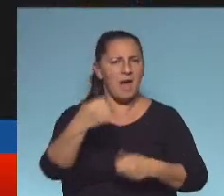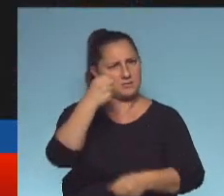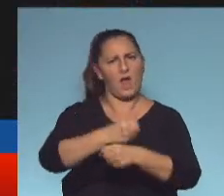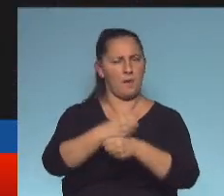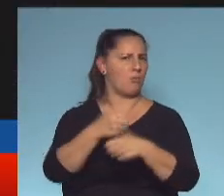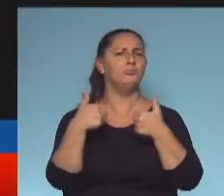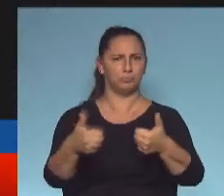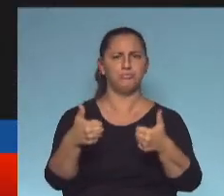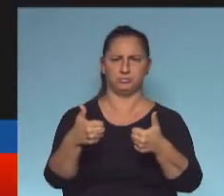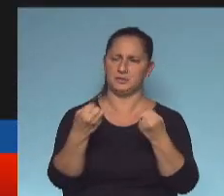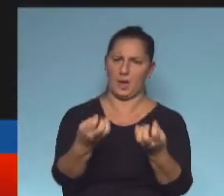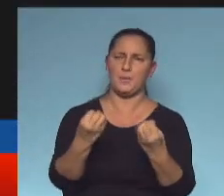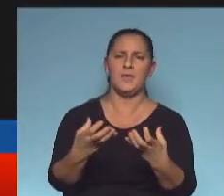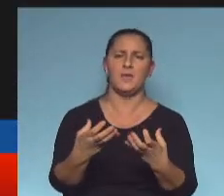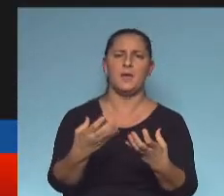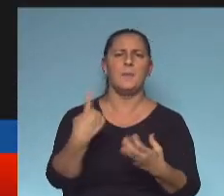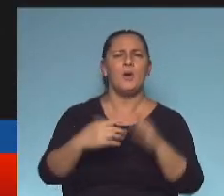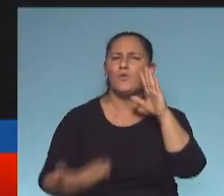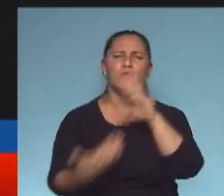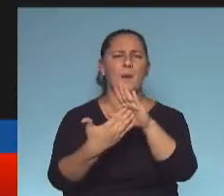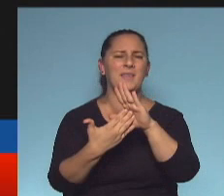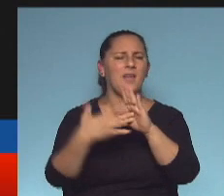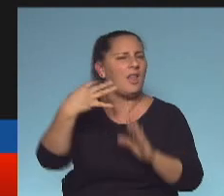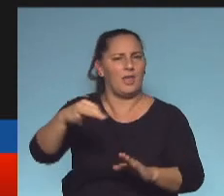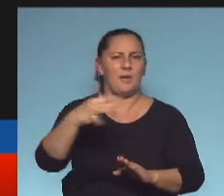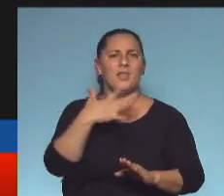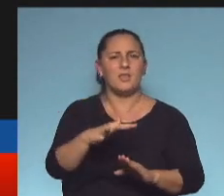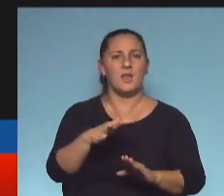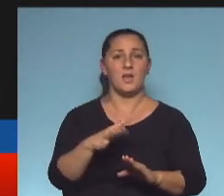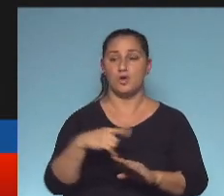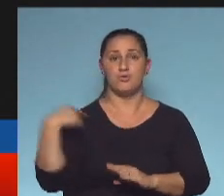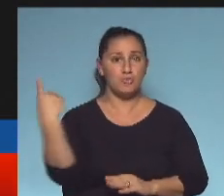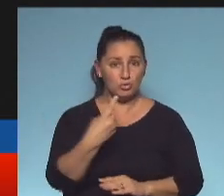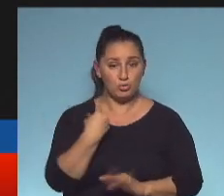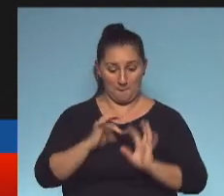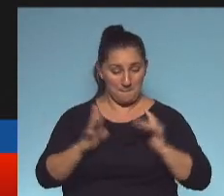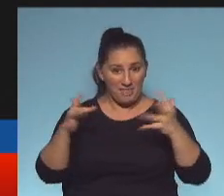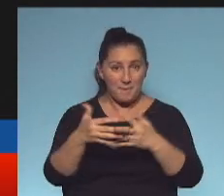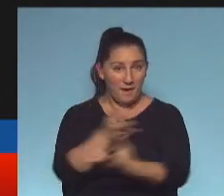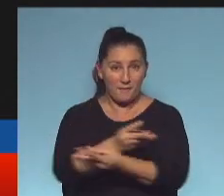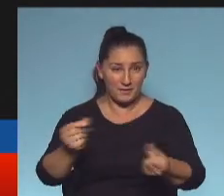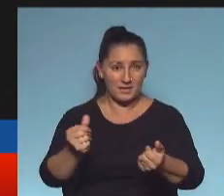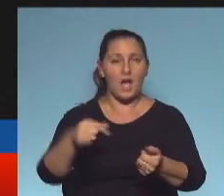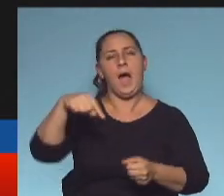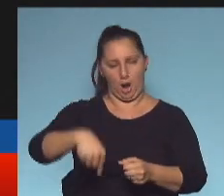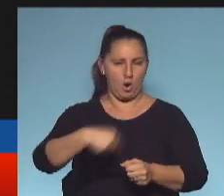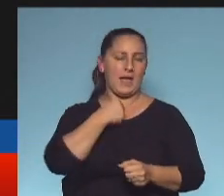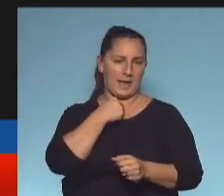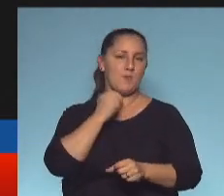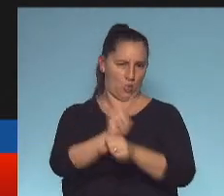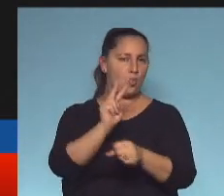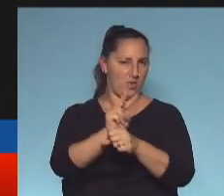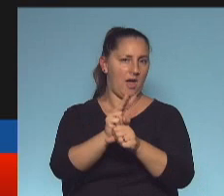haciendo, pero fundamentalmente que se entienda, nosotros después de la pandemia, porque ahora queremos cuidar a